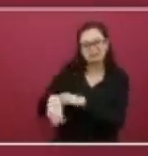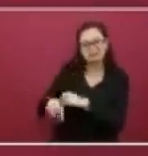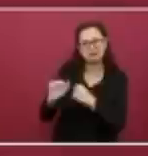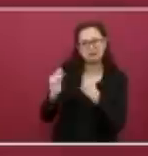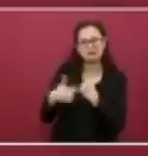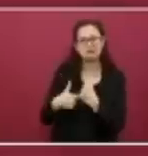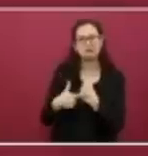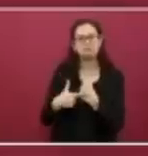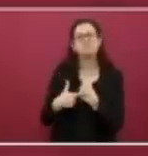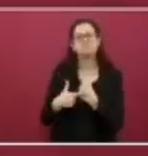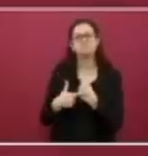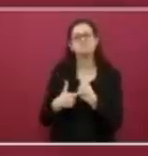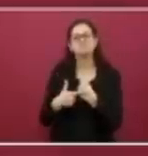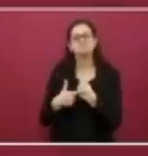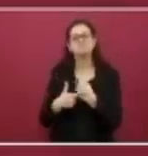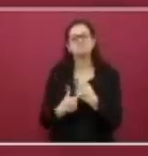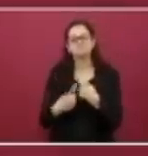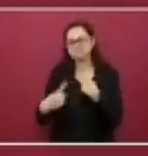y hay